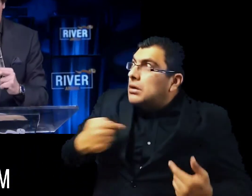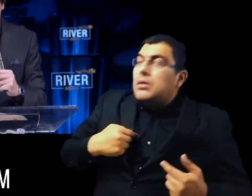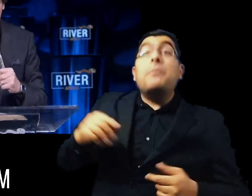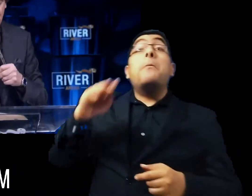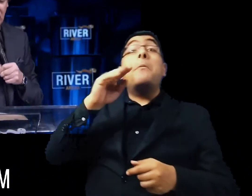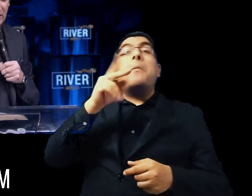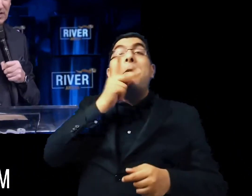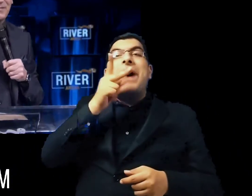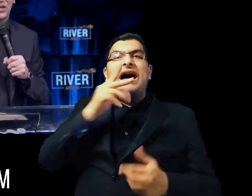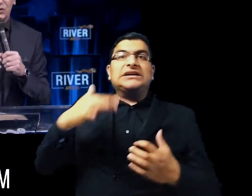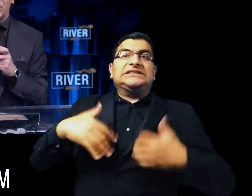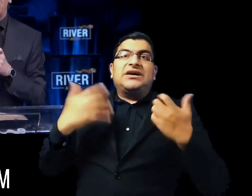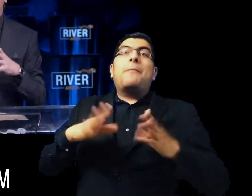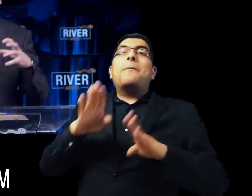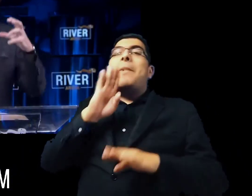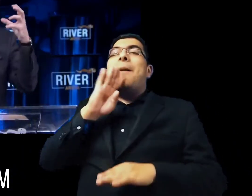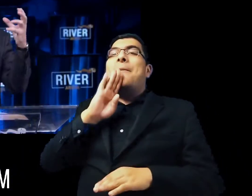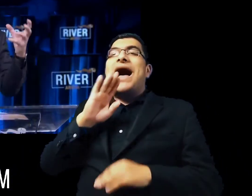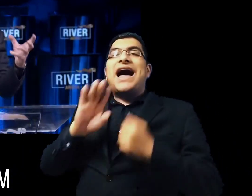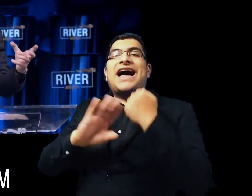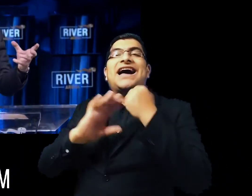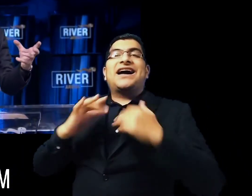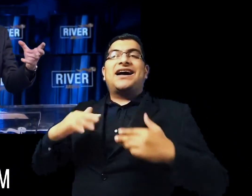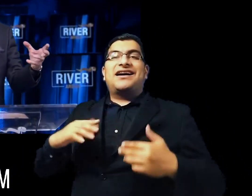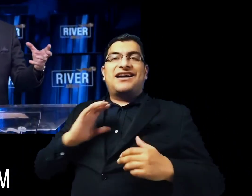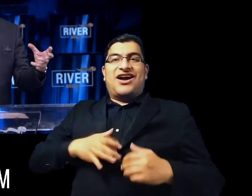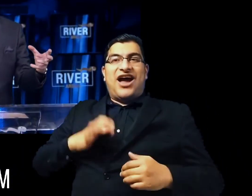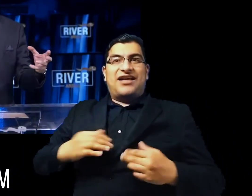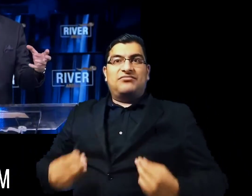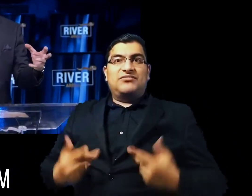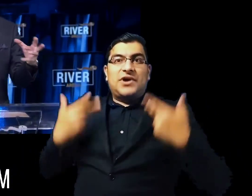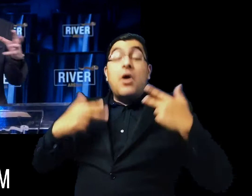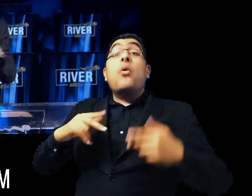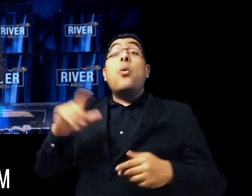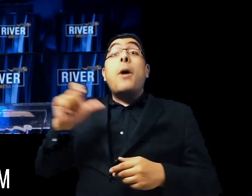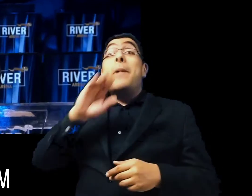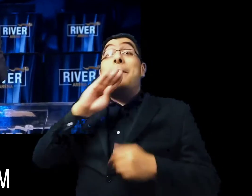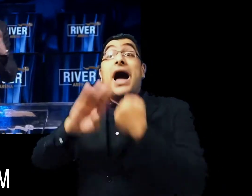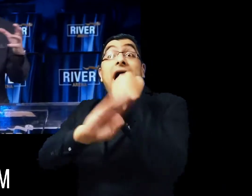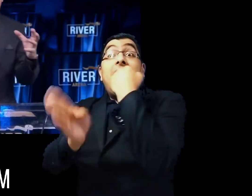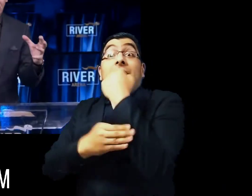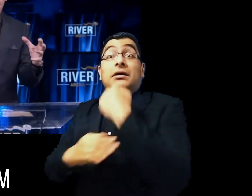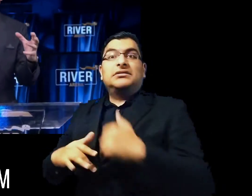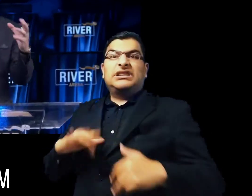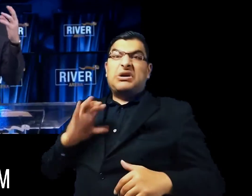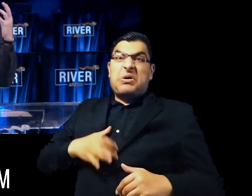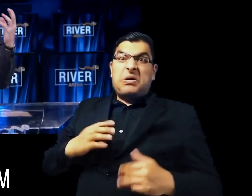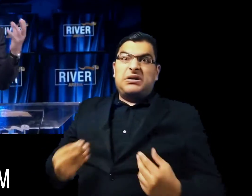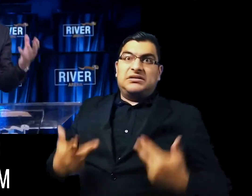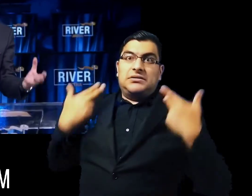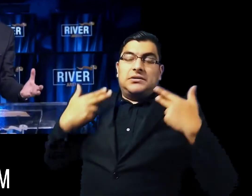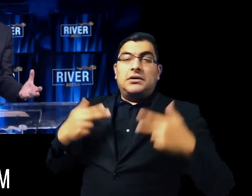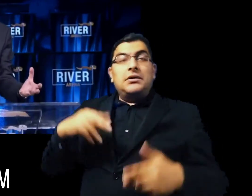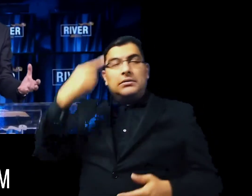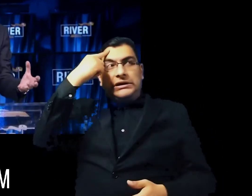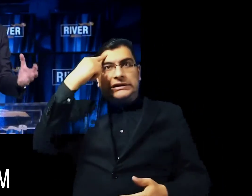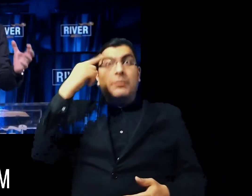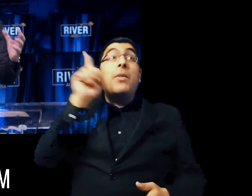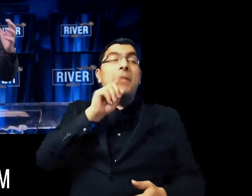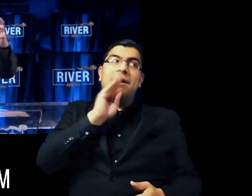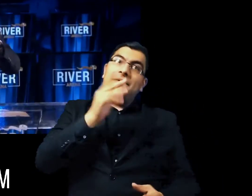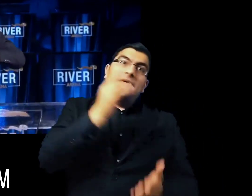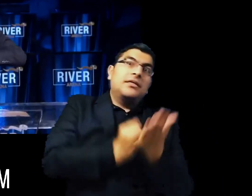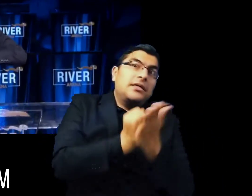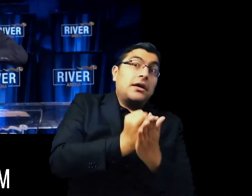madre. Cuando ella se embarazó, apareció el cáncer. Entonces tuvo que decidir si darme a